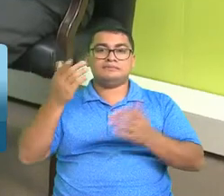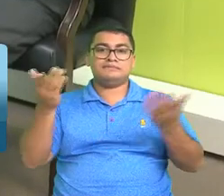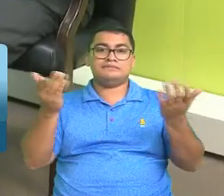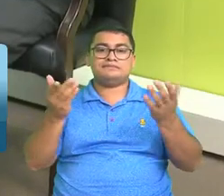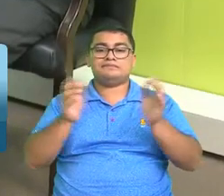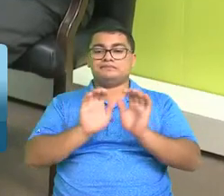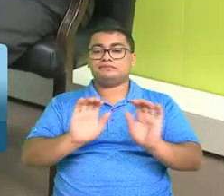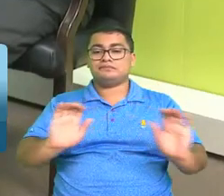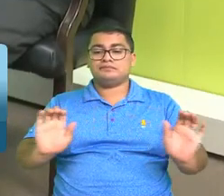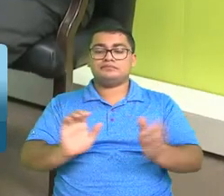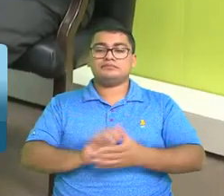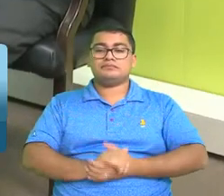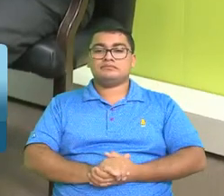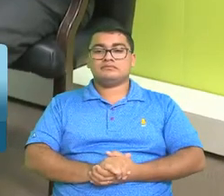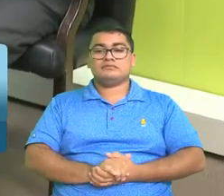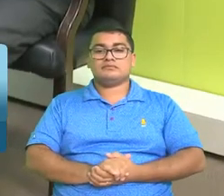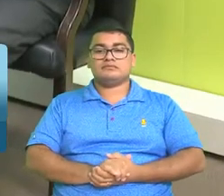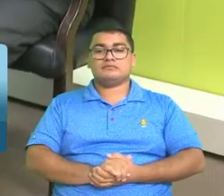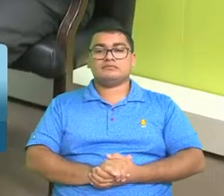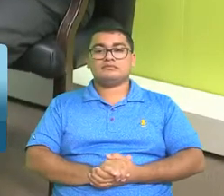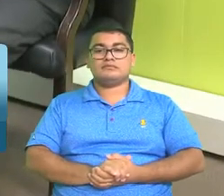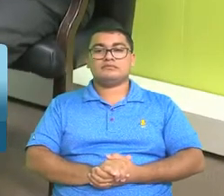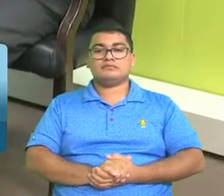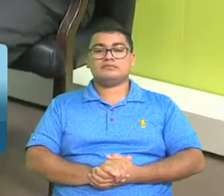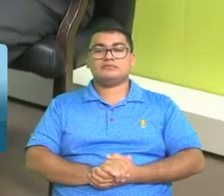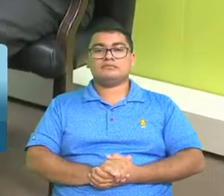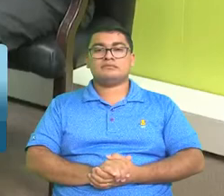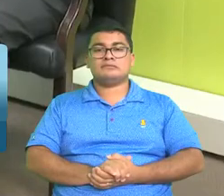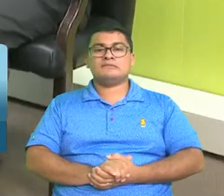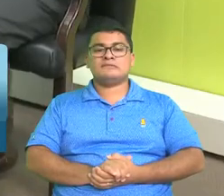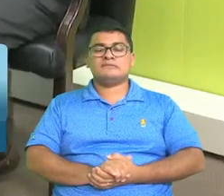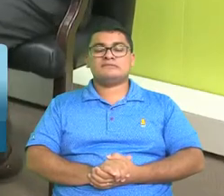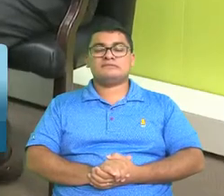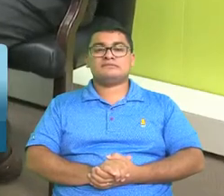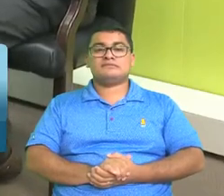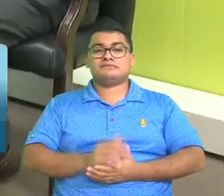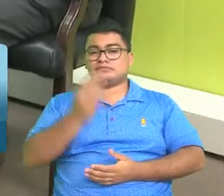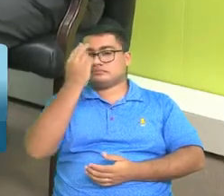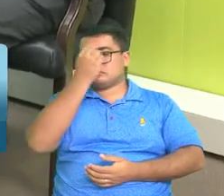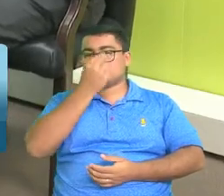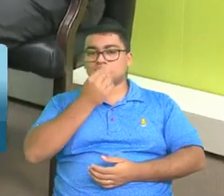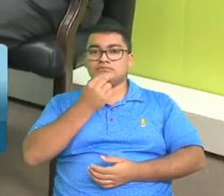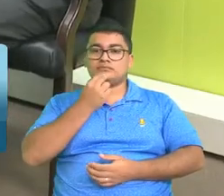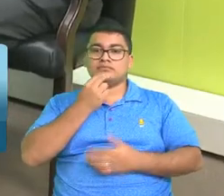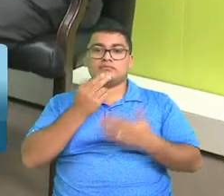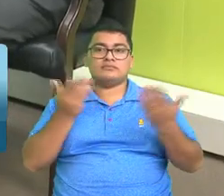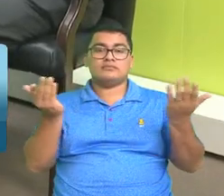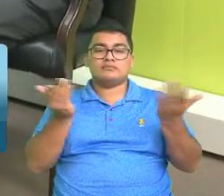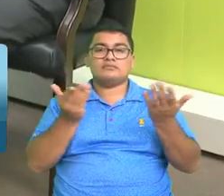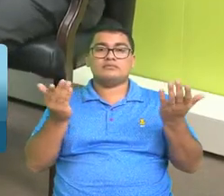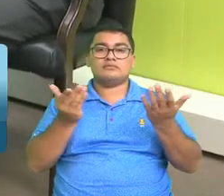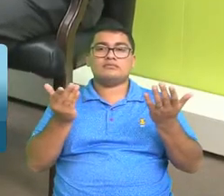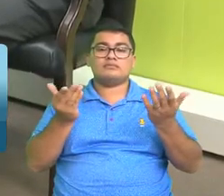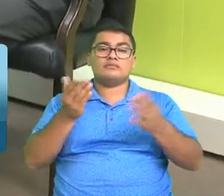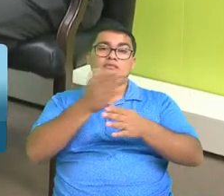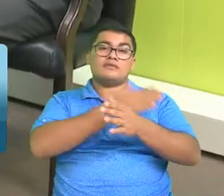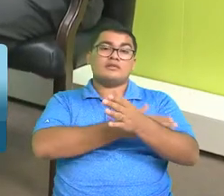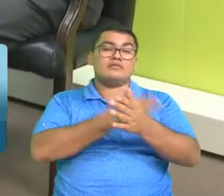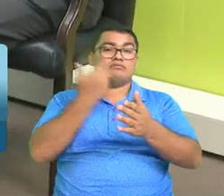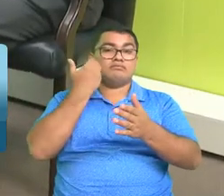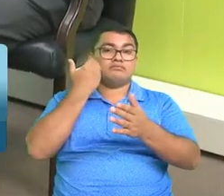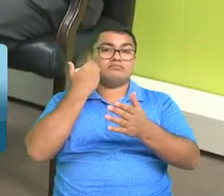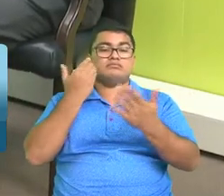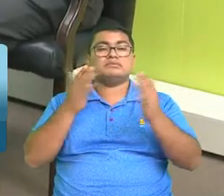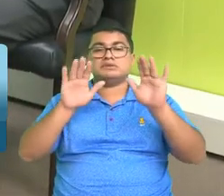niño. Sí, y cuando llegan a la consulta, pues, en base a los síntomas presentados, pues, uno